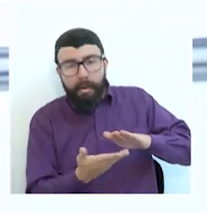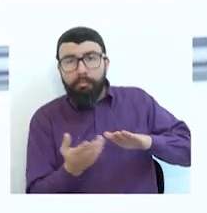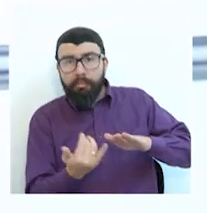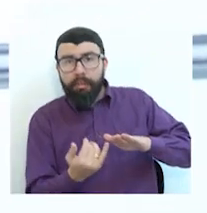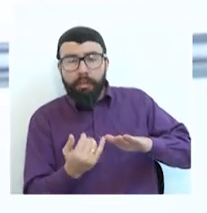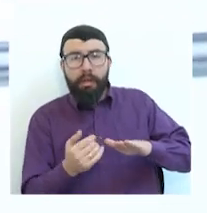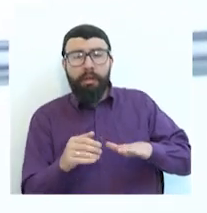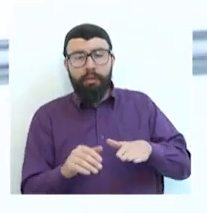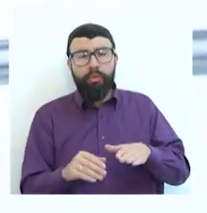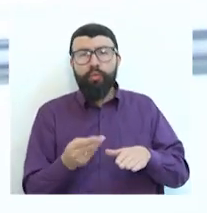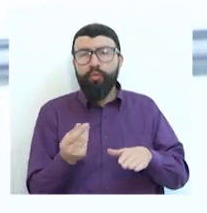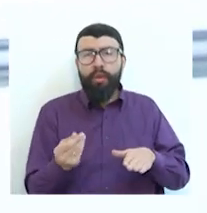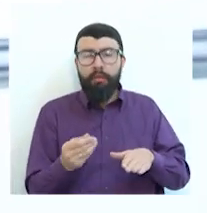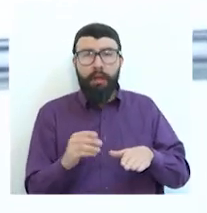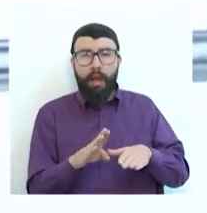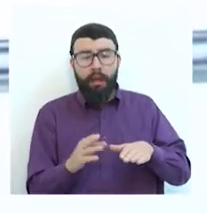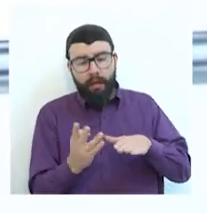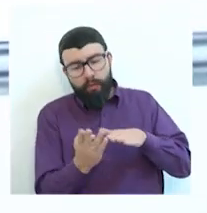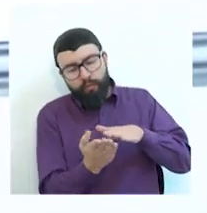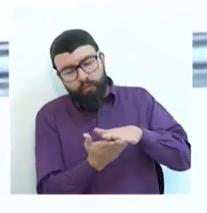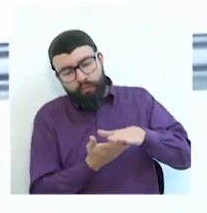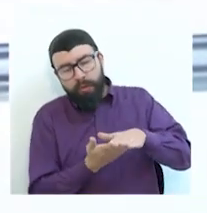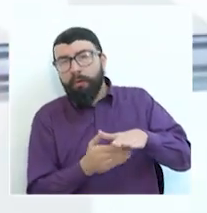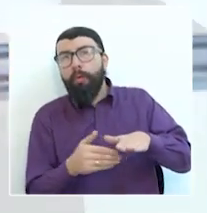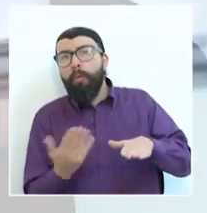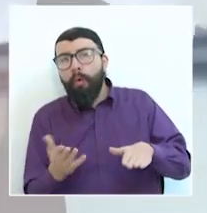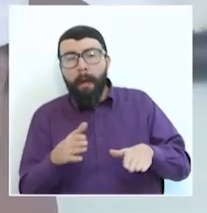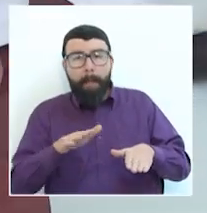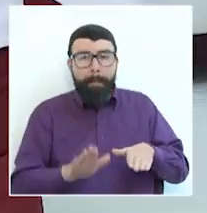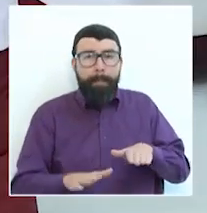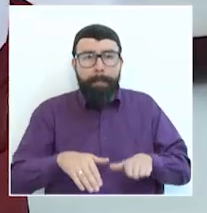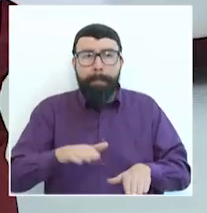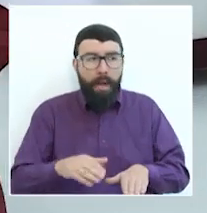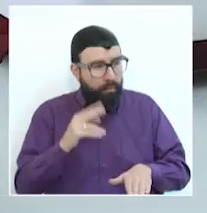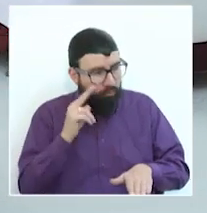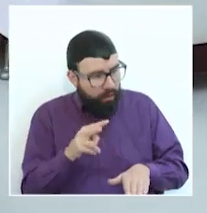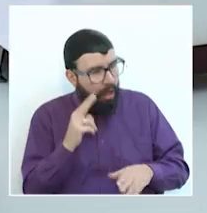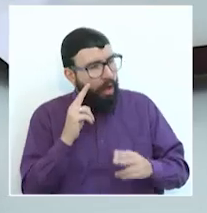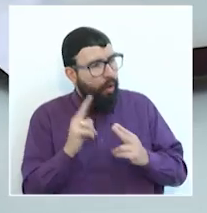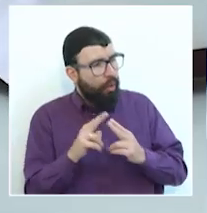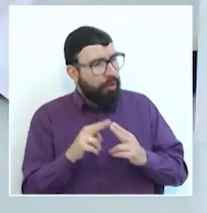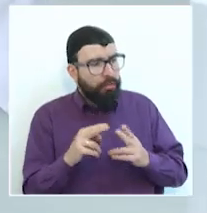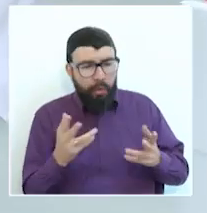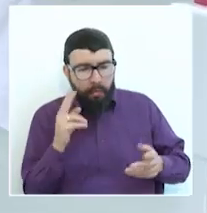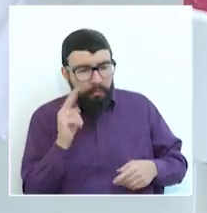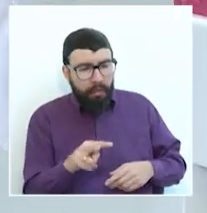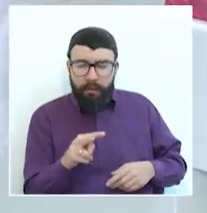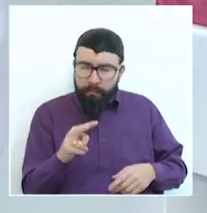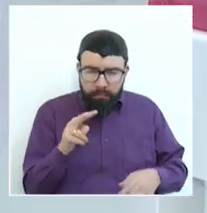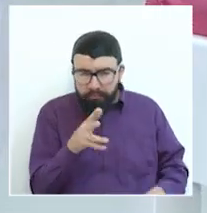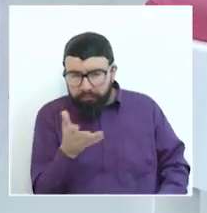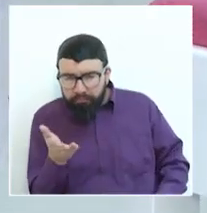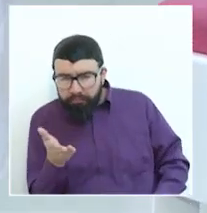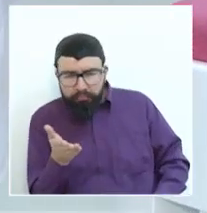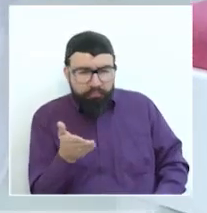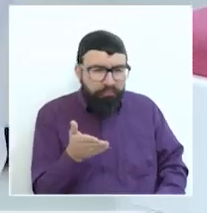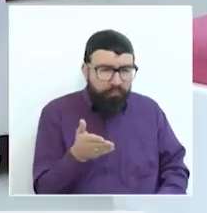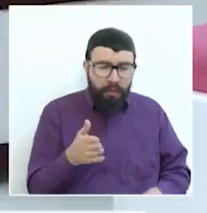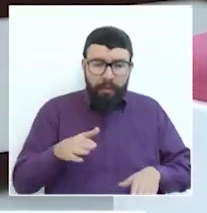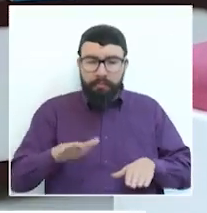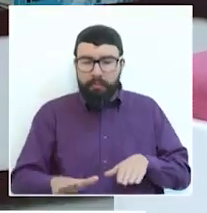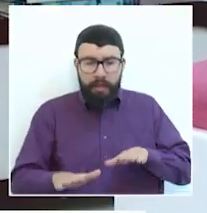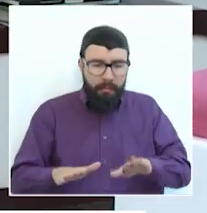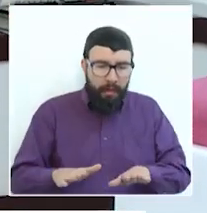nada más el apoyo de 2/3 del pie, y en la parte anterior de cómo está haciendo el apoyo. En este caso está haciendo un muy buen